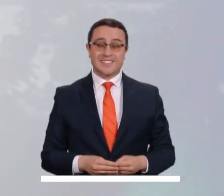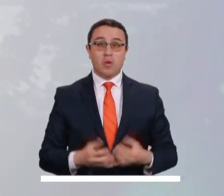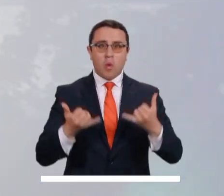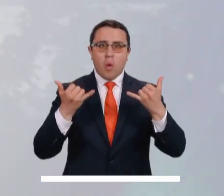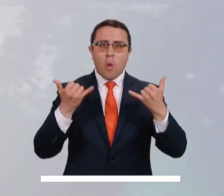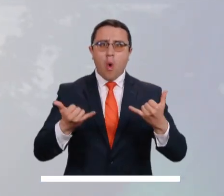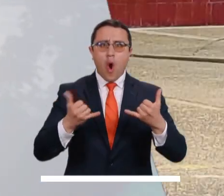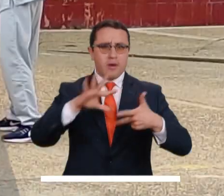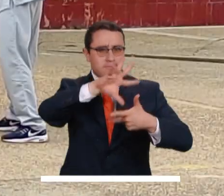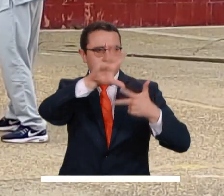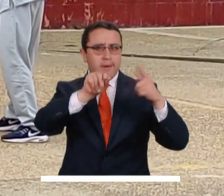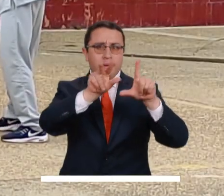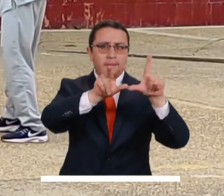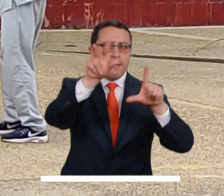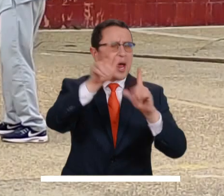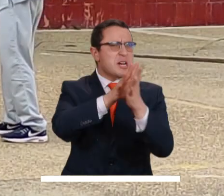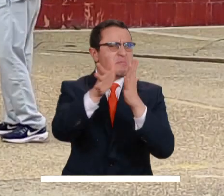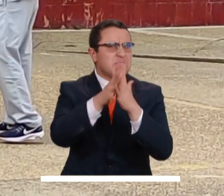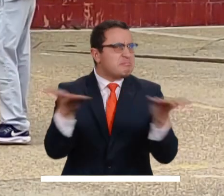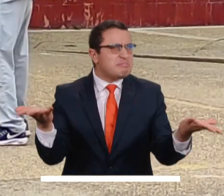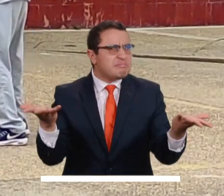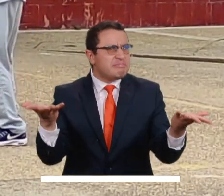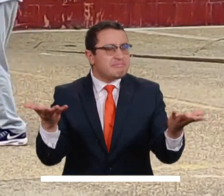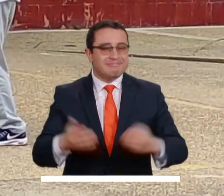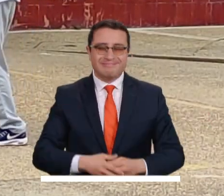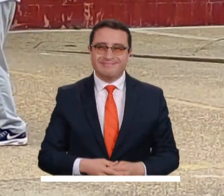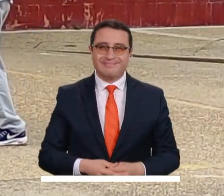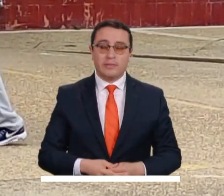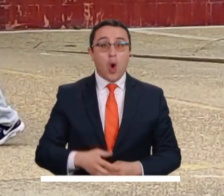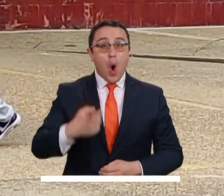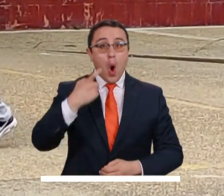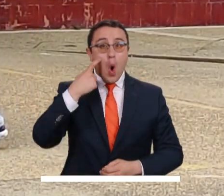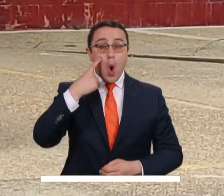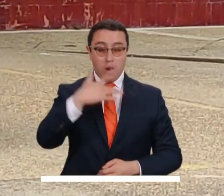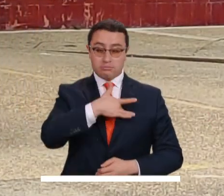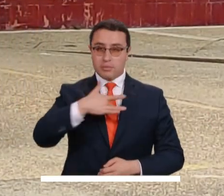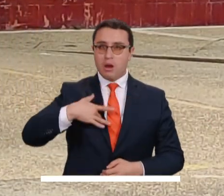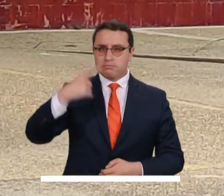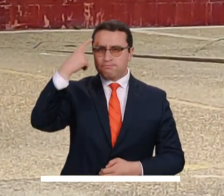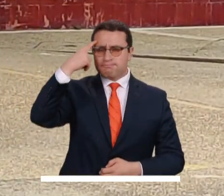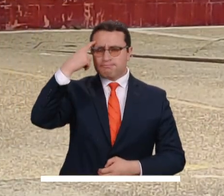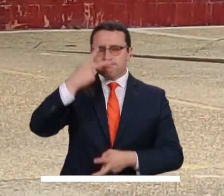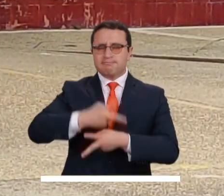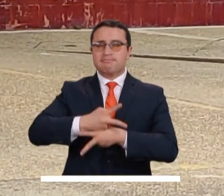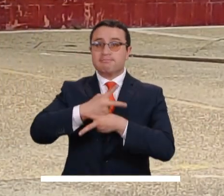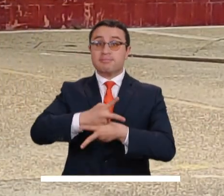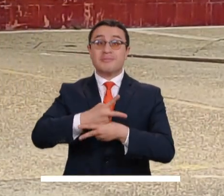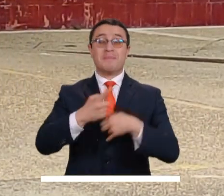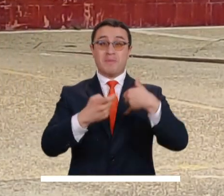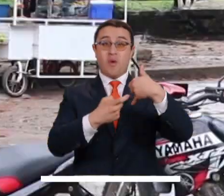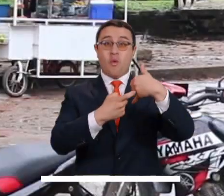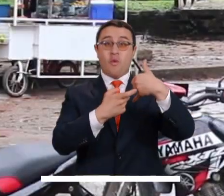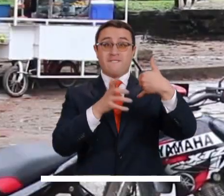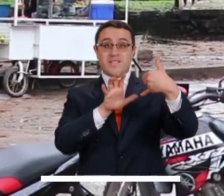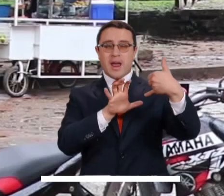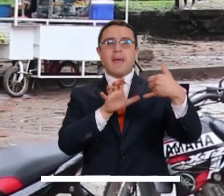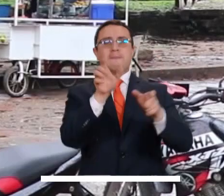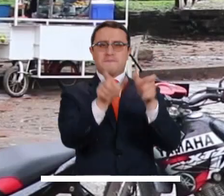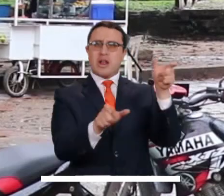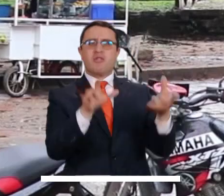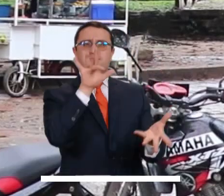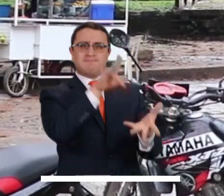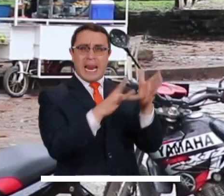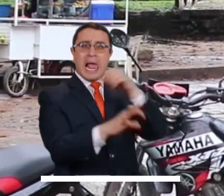Hoy en Enlace 13. Cuide su salud mental. En el Guaviare aumentaron las consultas por psicólogos.